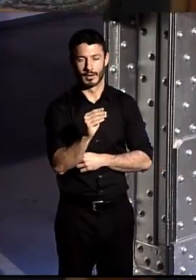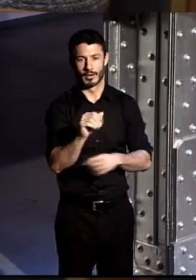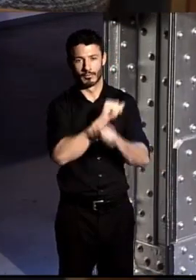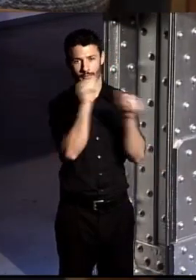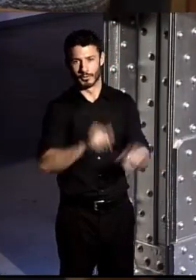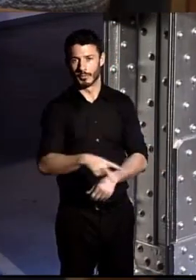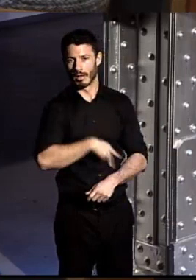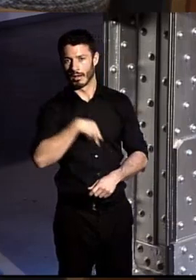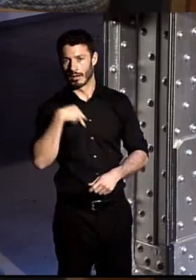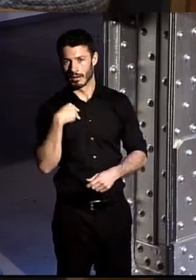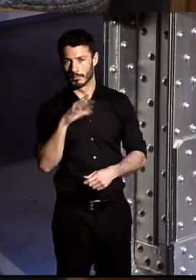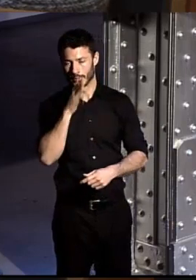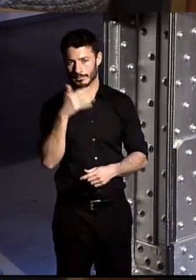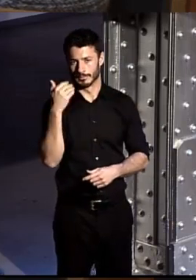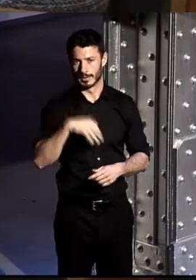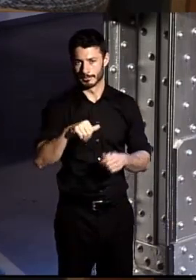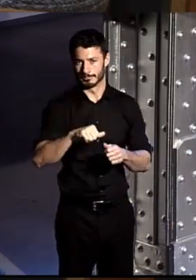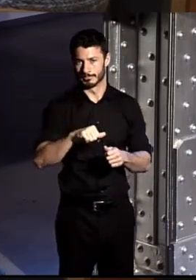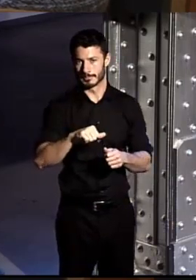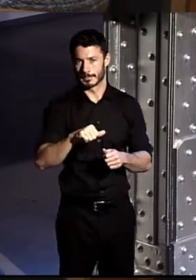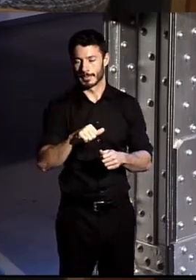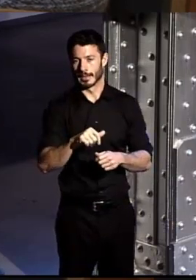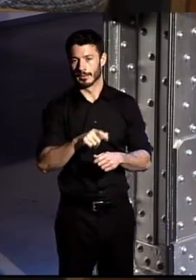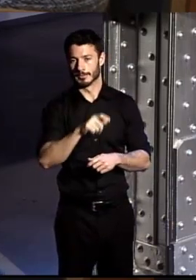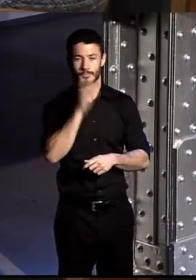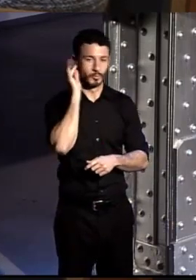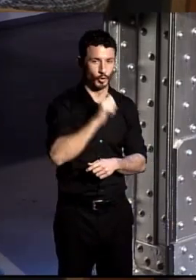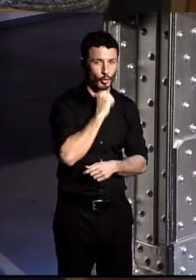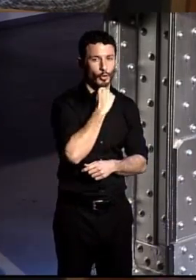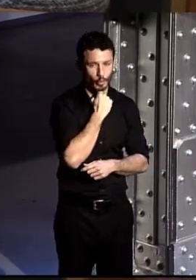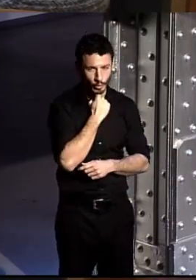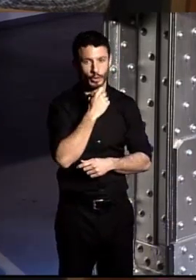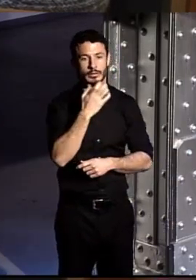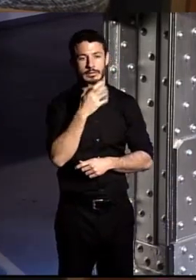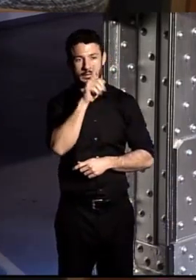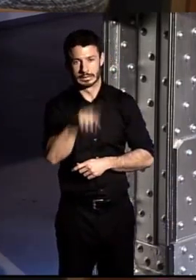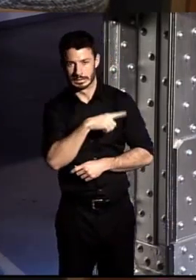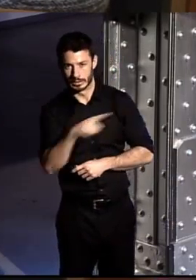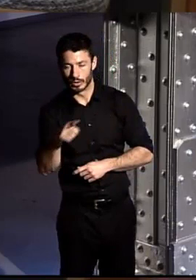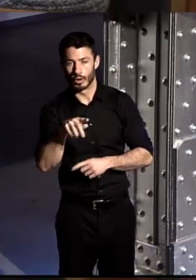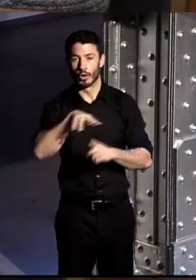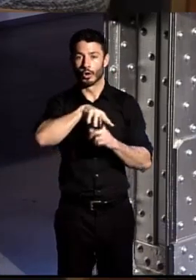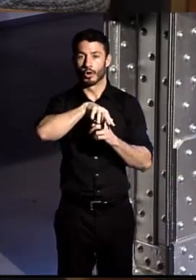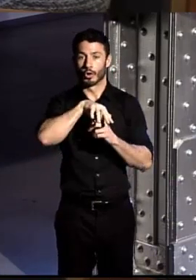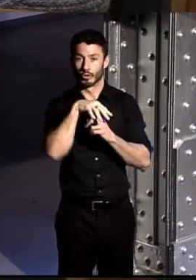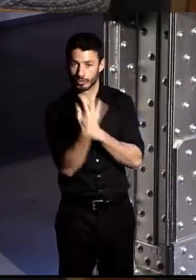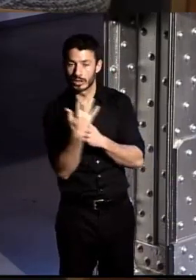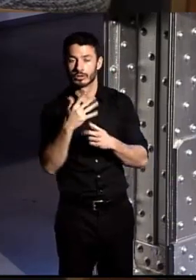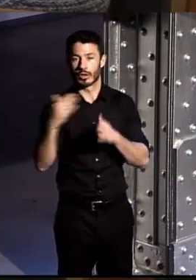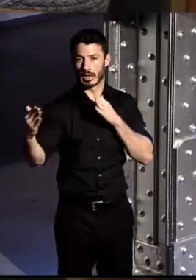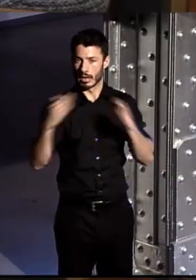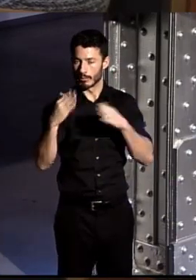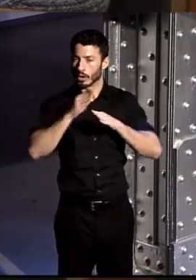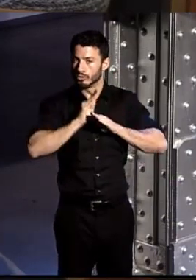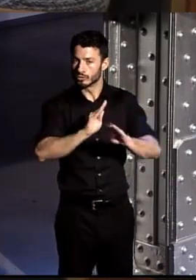más general, ya que hemos hablado tanto de la misoginia de Verne, que si había, que si no, que es el contexto de la época, pero